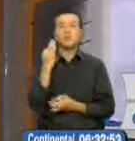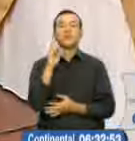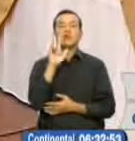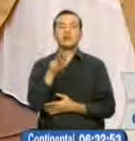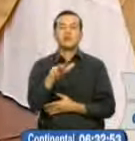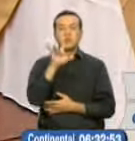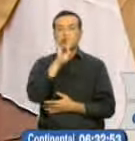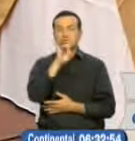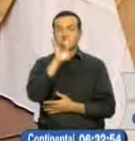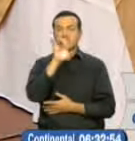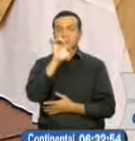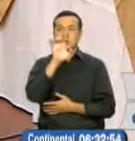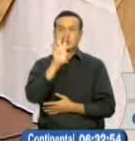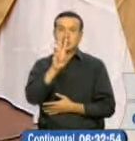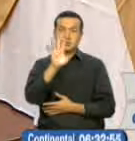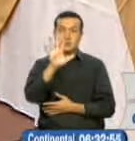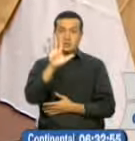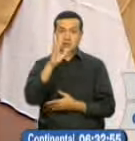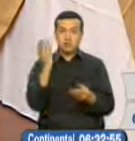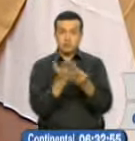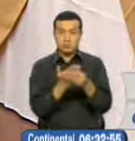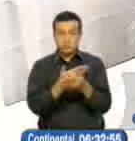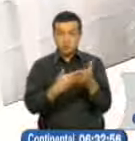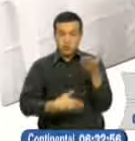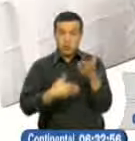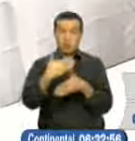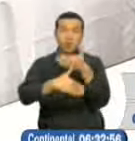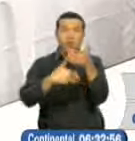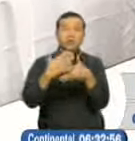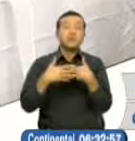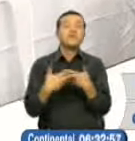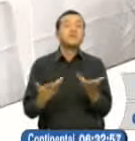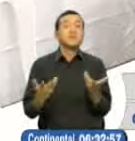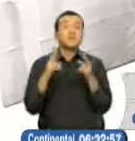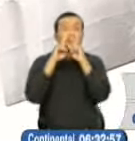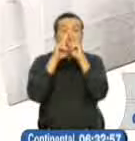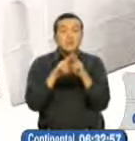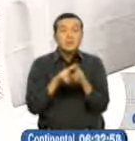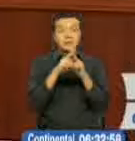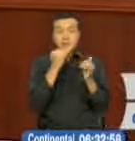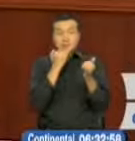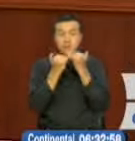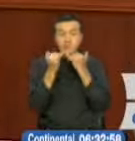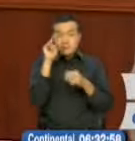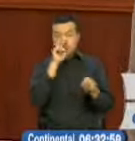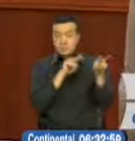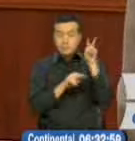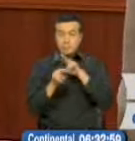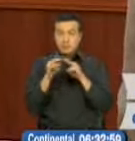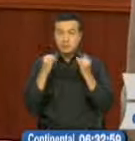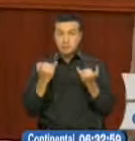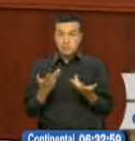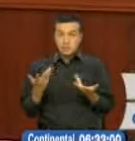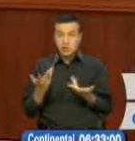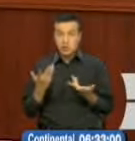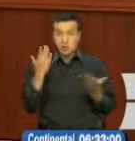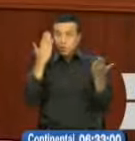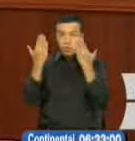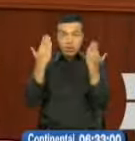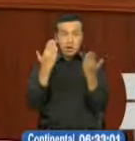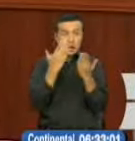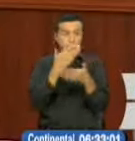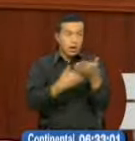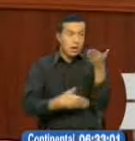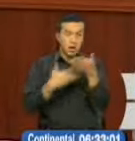actas. El CNE explicó que se trata de un proceso donde no solo se verificará las inconsistencias. Aquí no vamos a hacer una contrastación de